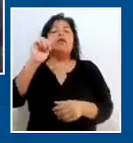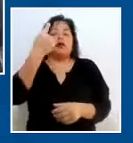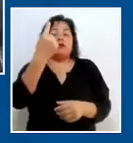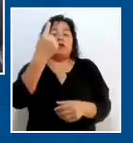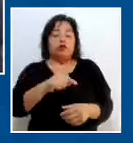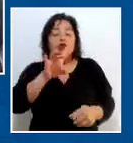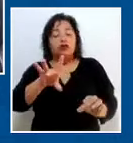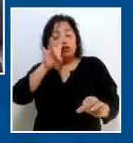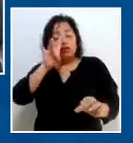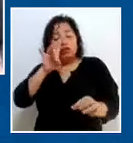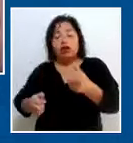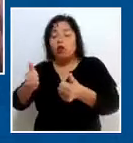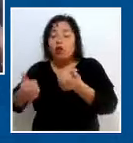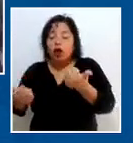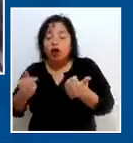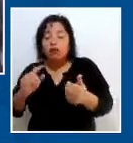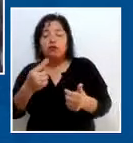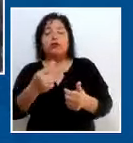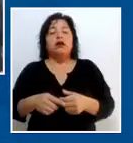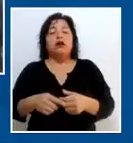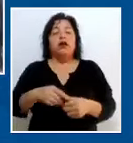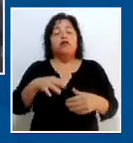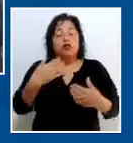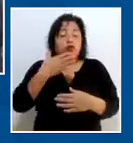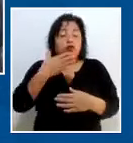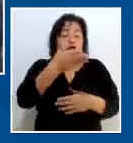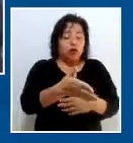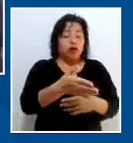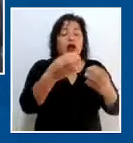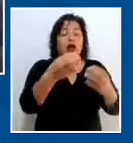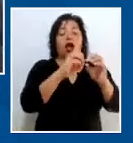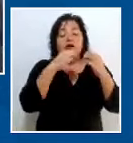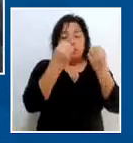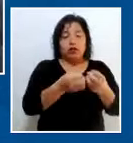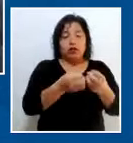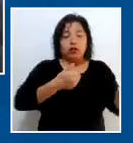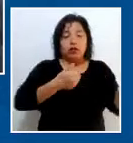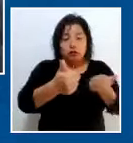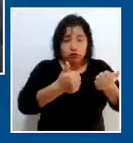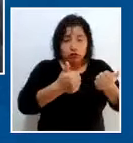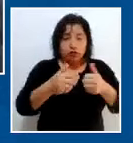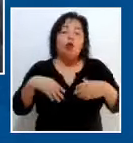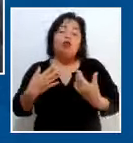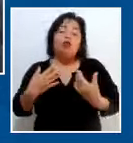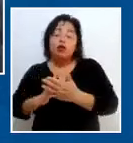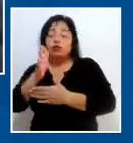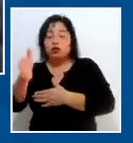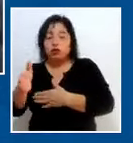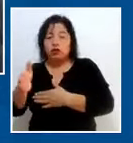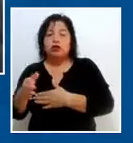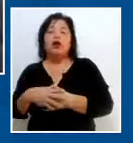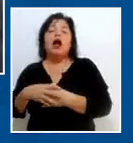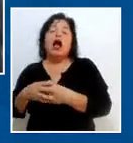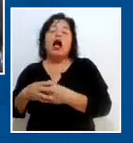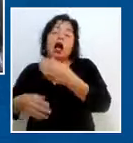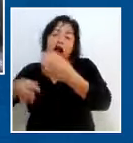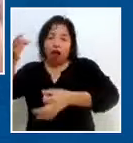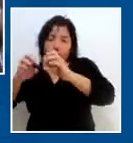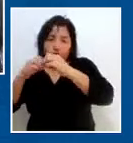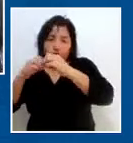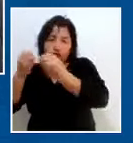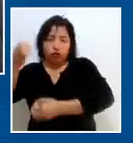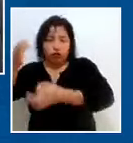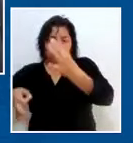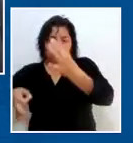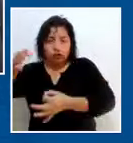de ellos, ¿no? Entonces, puedo ir al órgano administrativo o puedo ir al órgano judicial. Cuando opté por